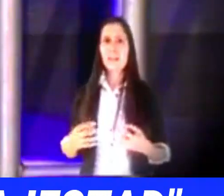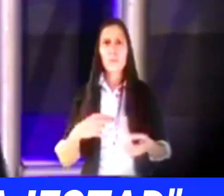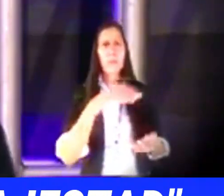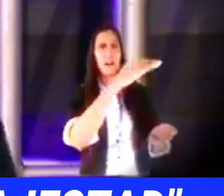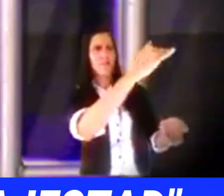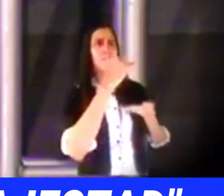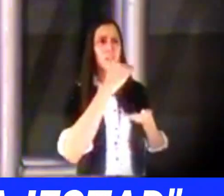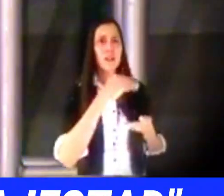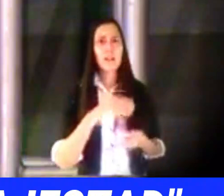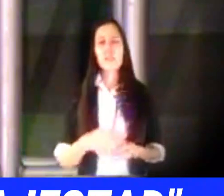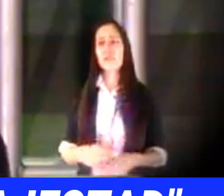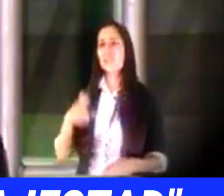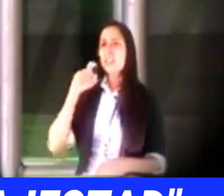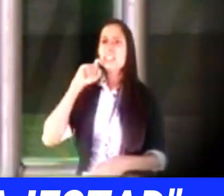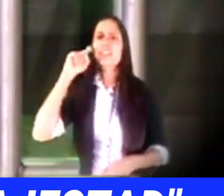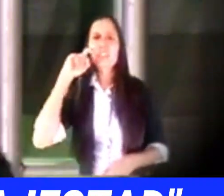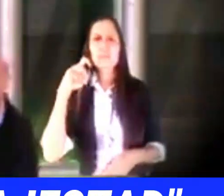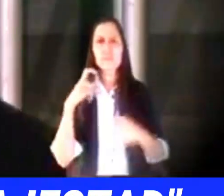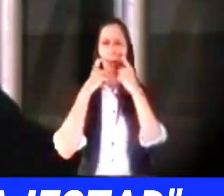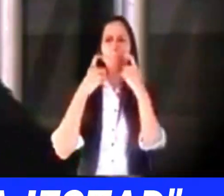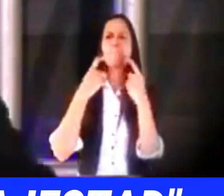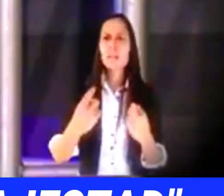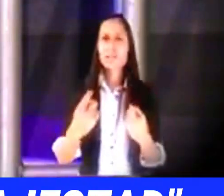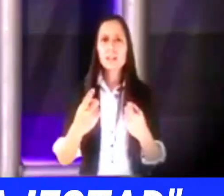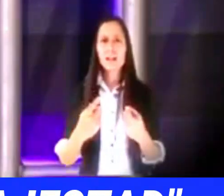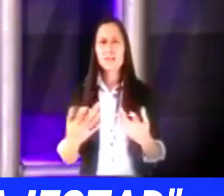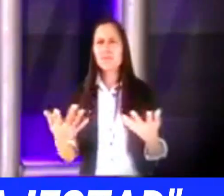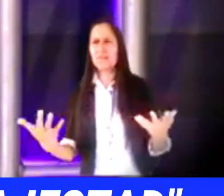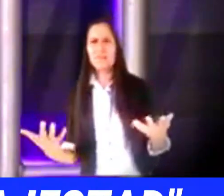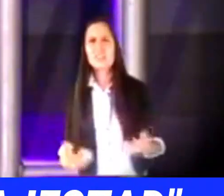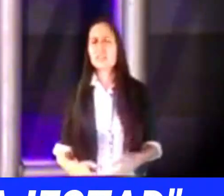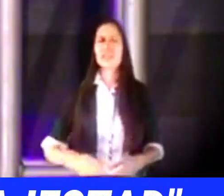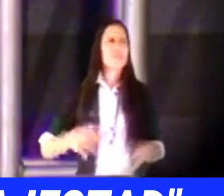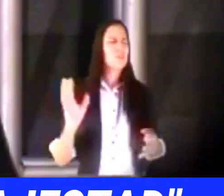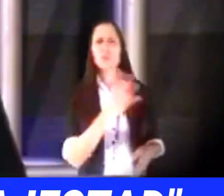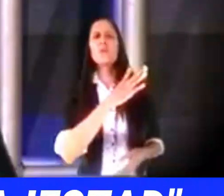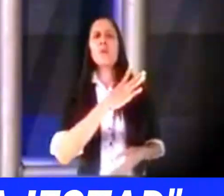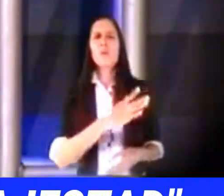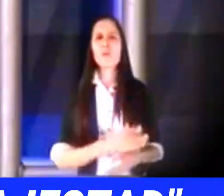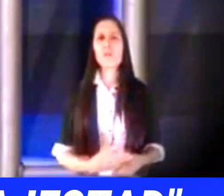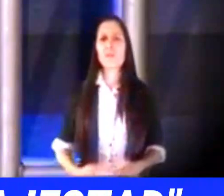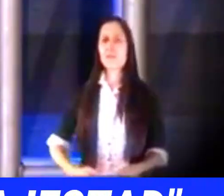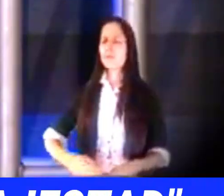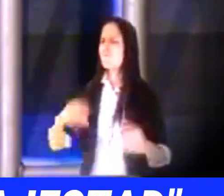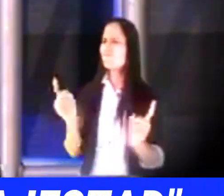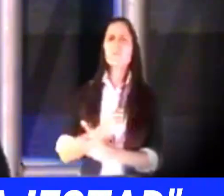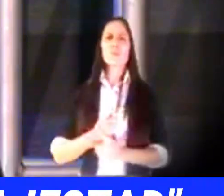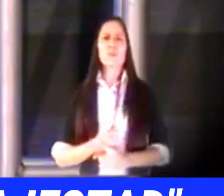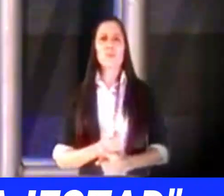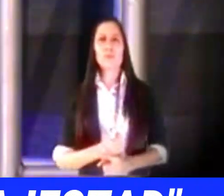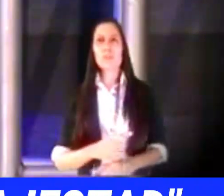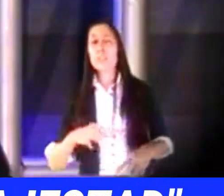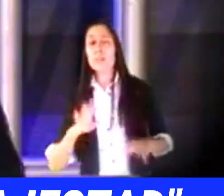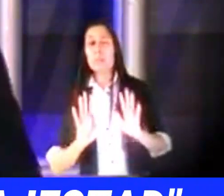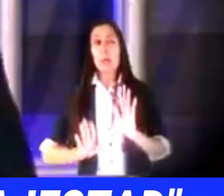fornicación. No vamos a negociar por los deleites temporales de la vida, aparentemente mejores, aparentemente para